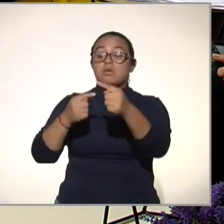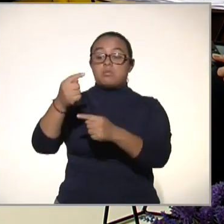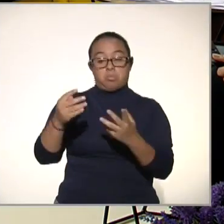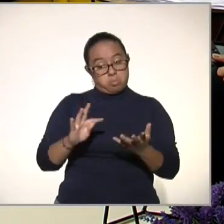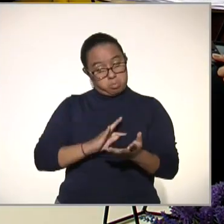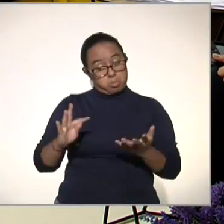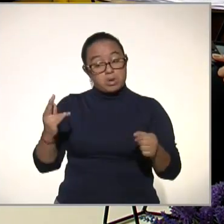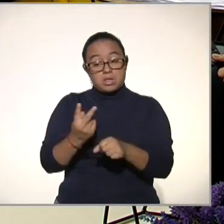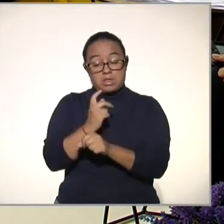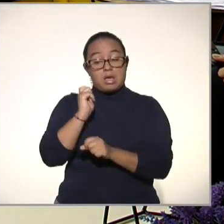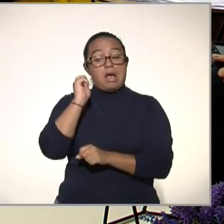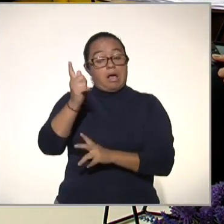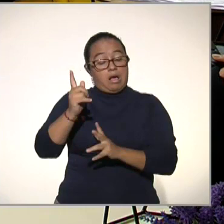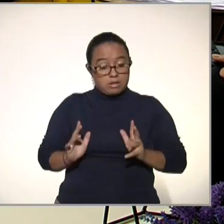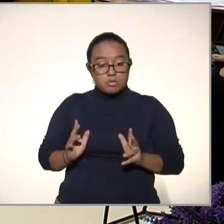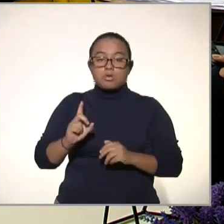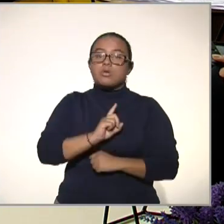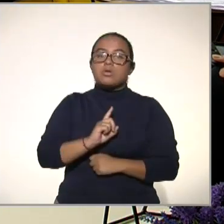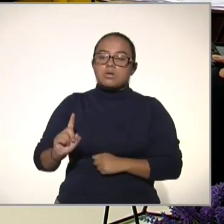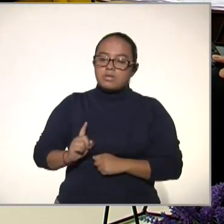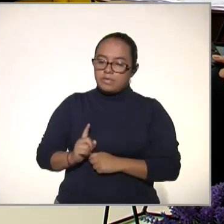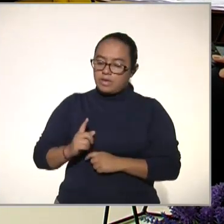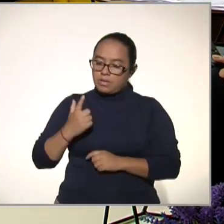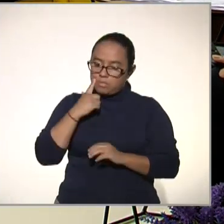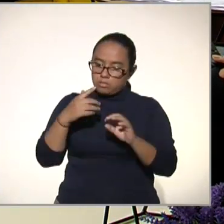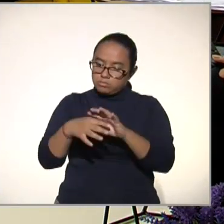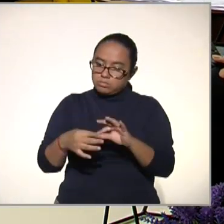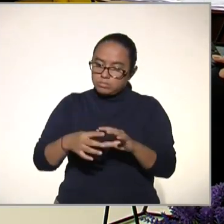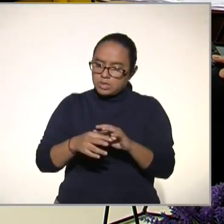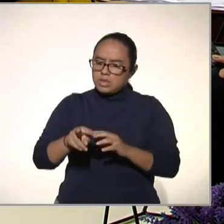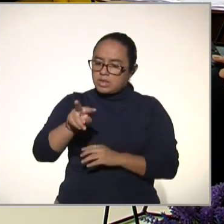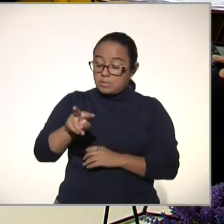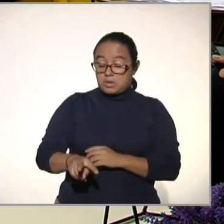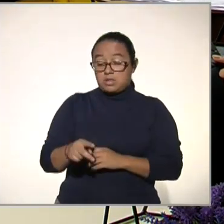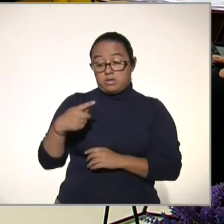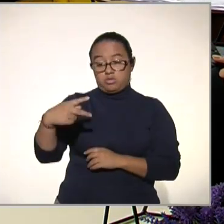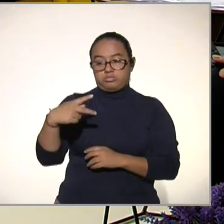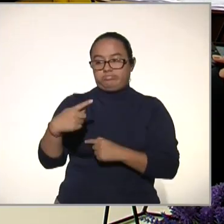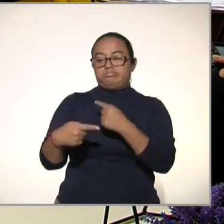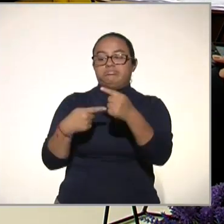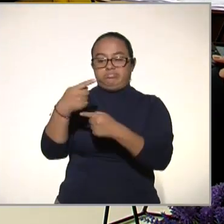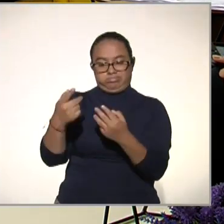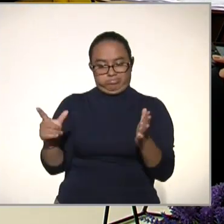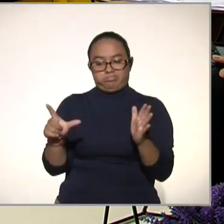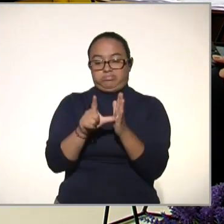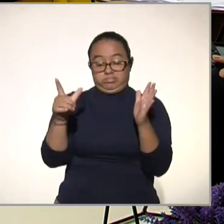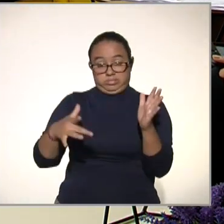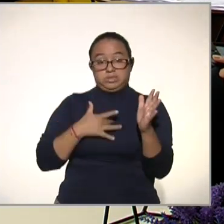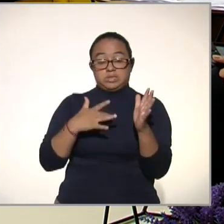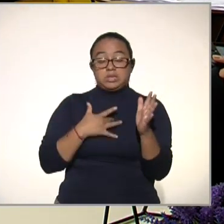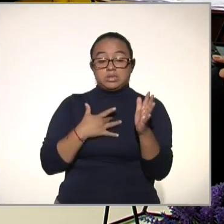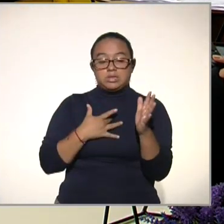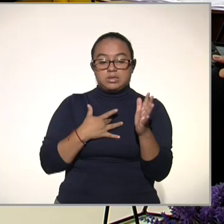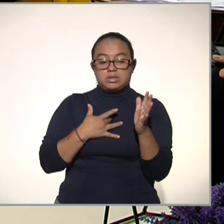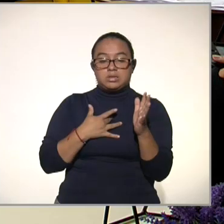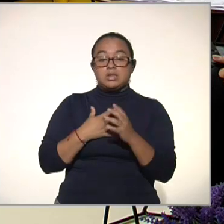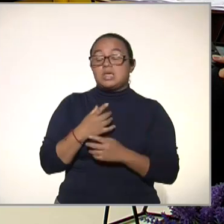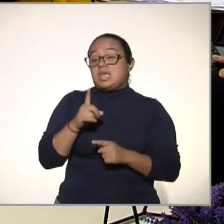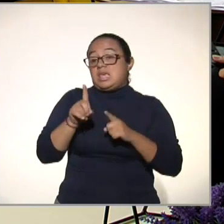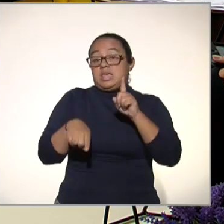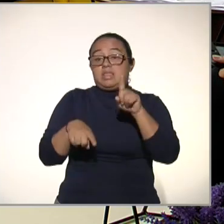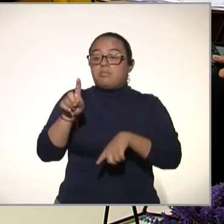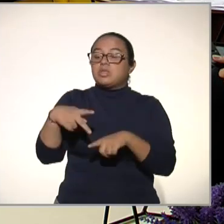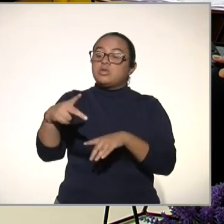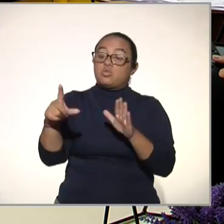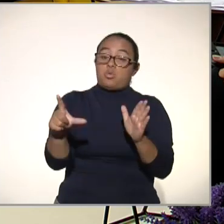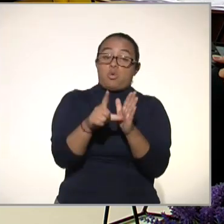pueda enseñar a que hay consecuencias reales en este mundo, y que las consecuencias pues dependen